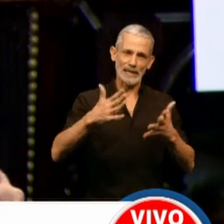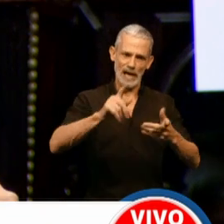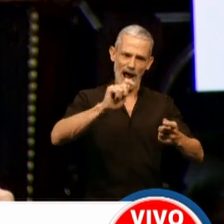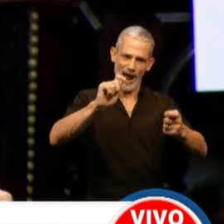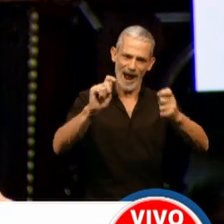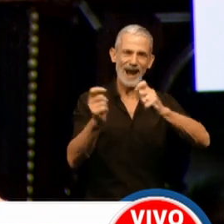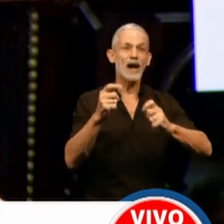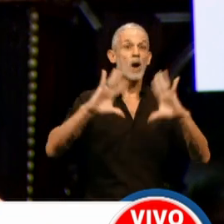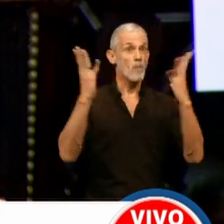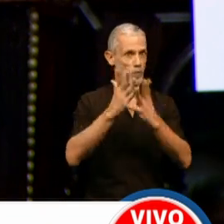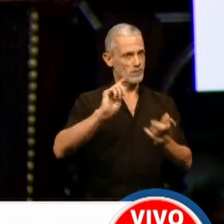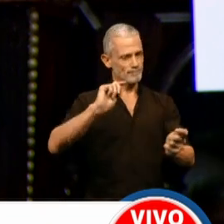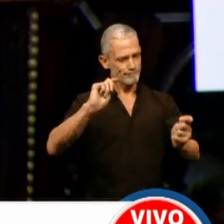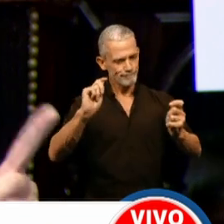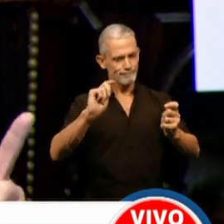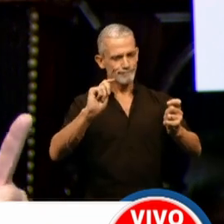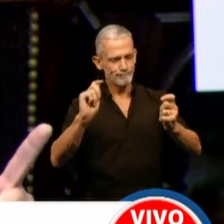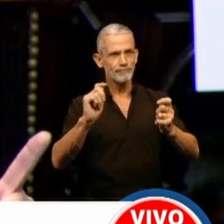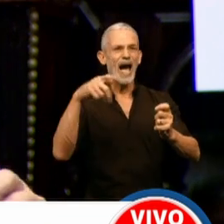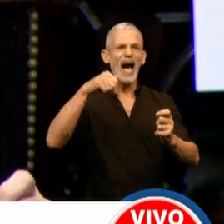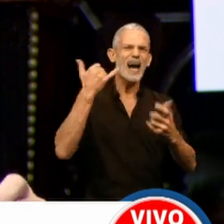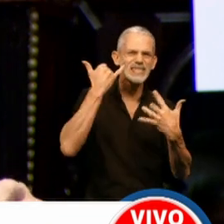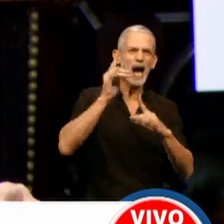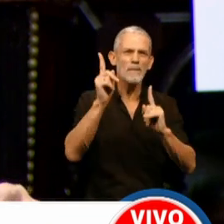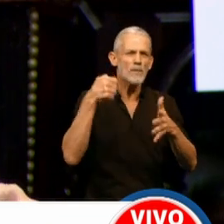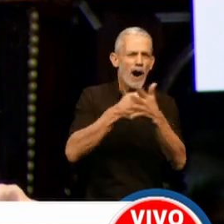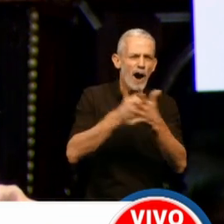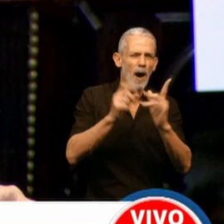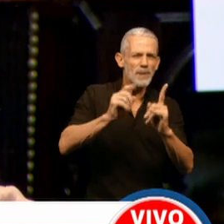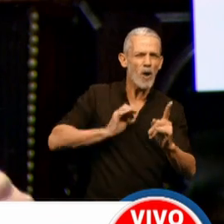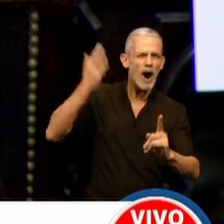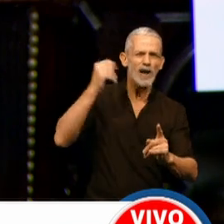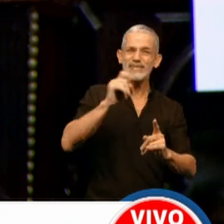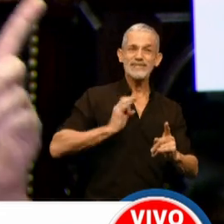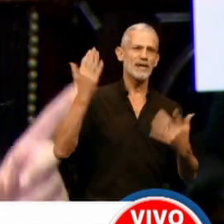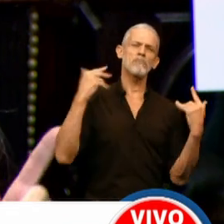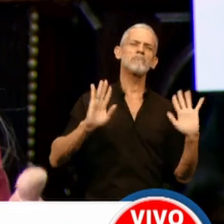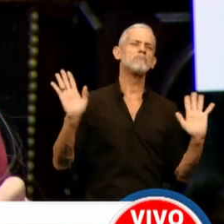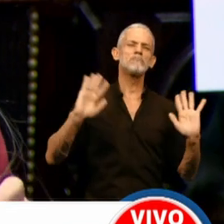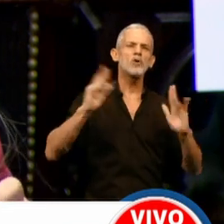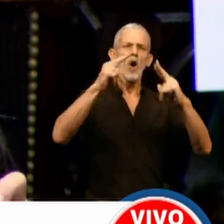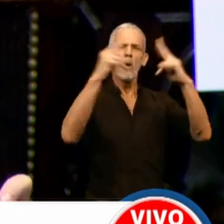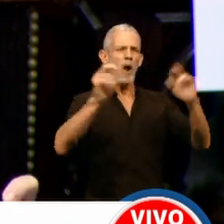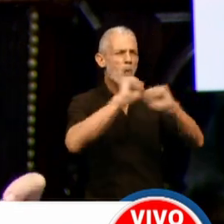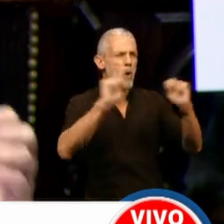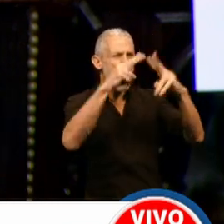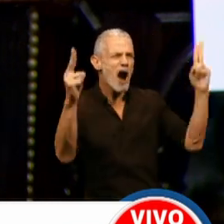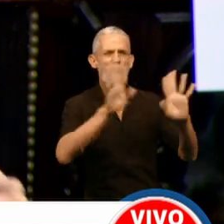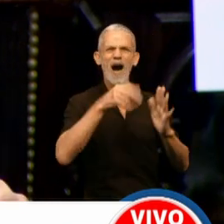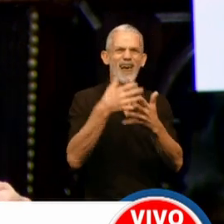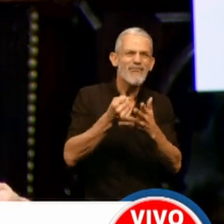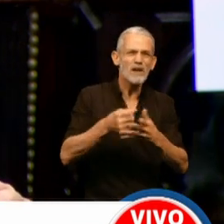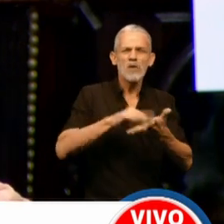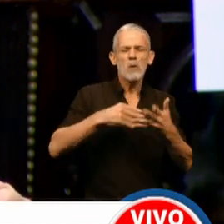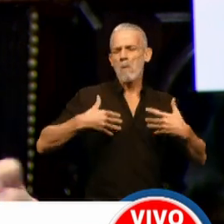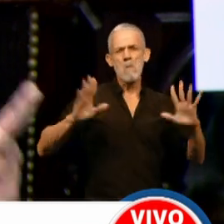cambiado el mundo en donde las trincheras de hoy no son las trincheras del siglo 20 donde no hay que volar un puente hoy para defender un